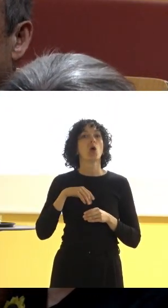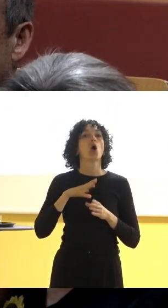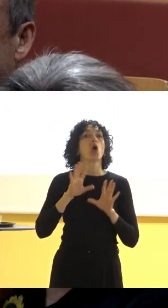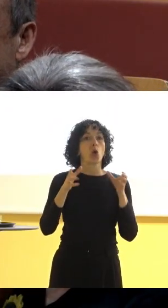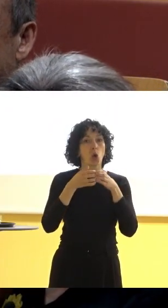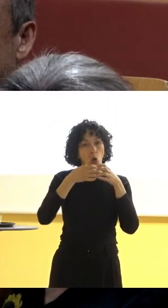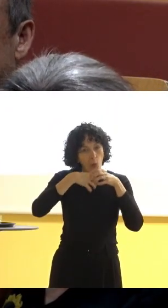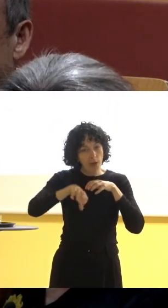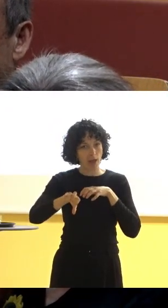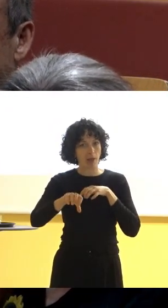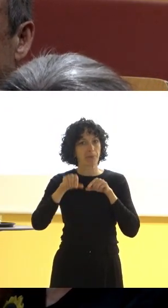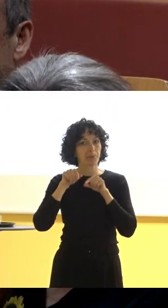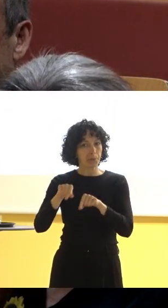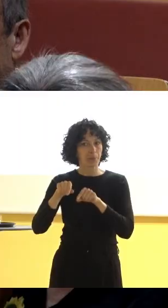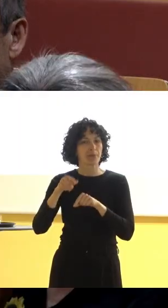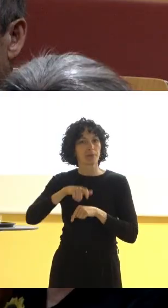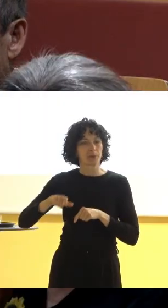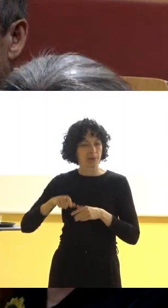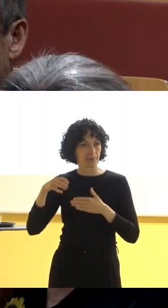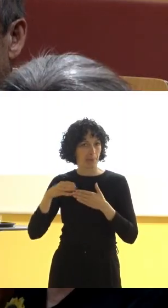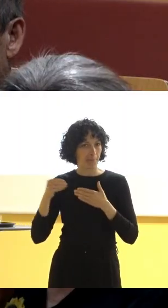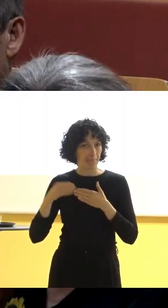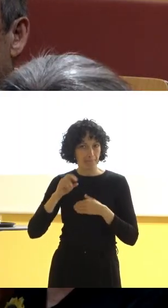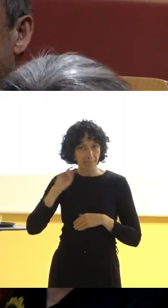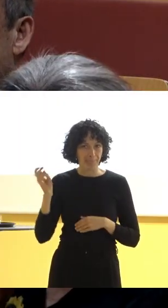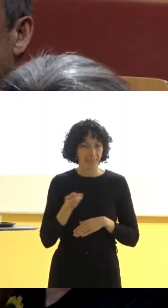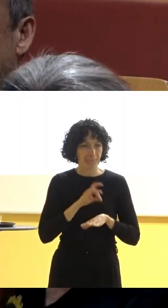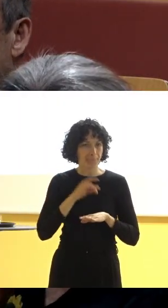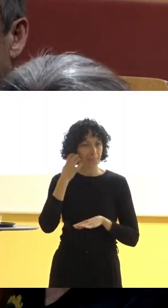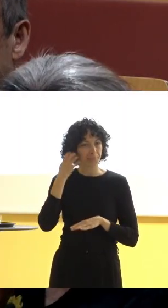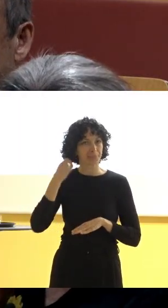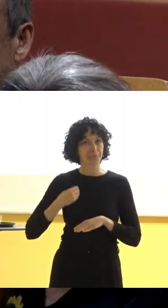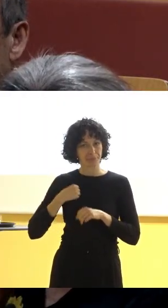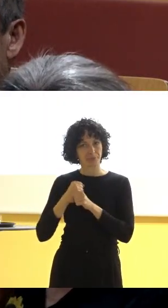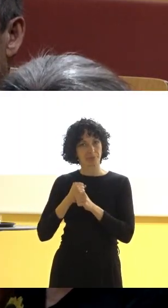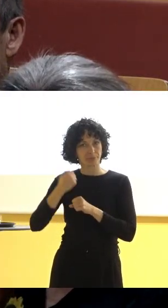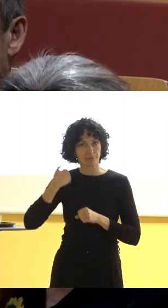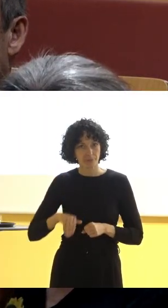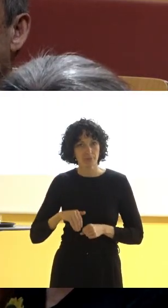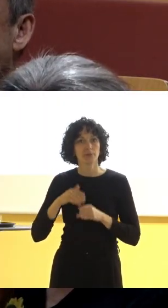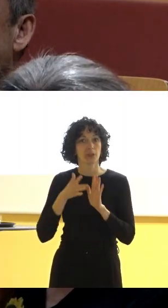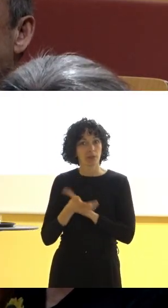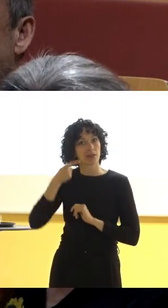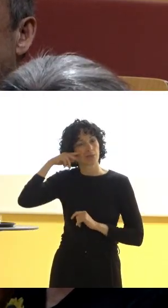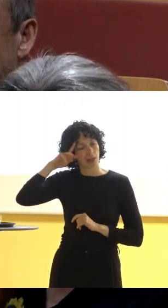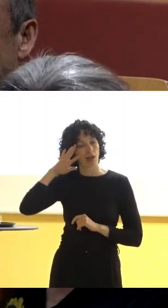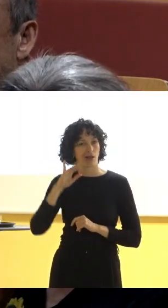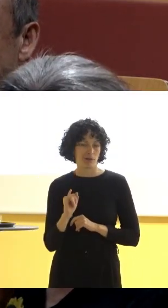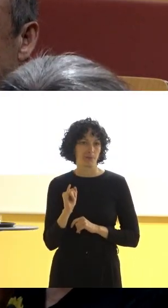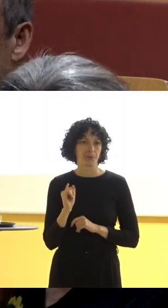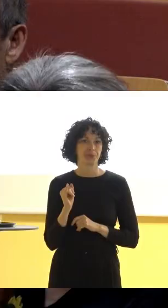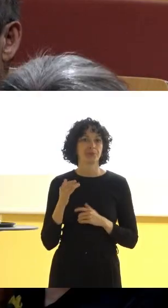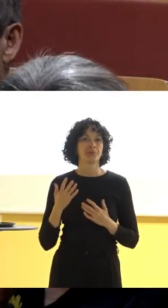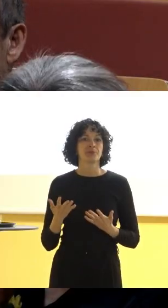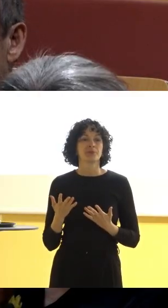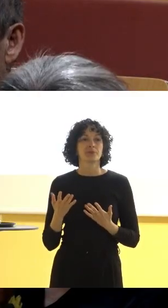que, digamos, que han trabajado con varios pacientes con una misma enfermedad rara y, por tanto, pues tienen esa experiencia, ¿no? Entonces, claro,